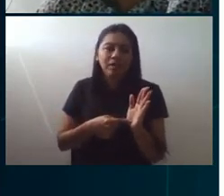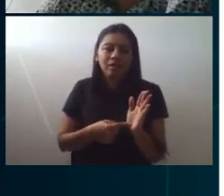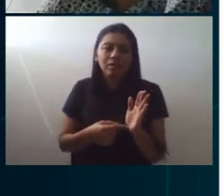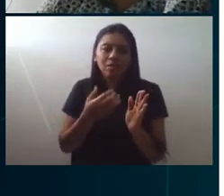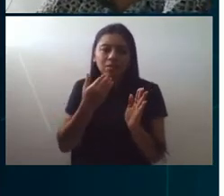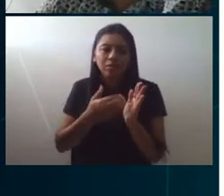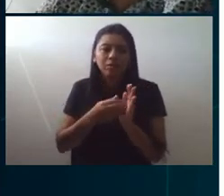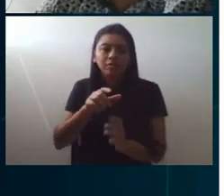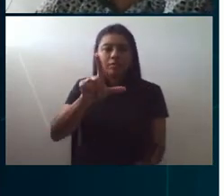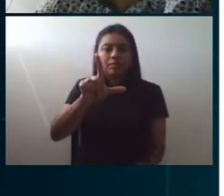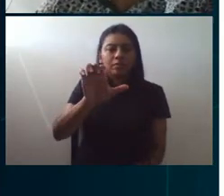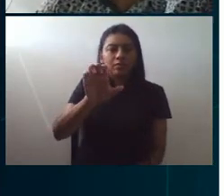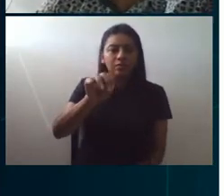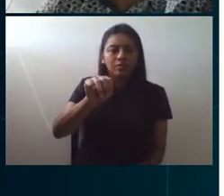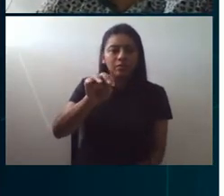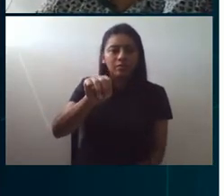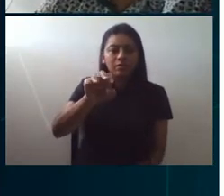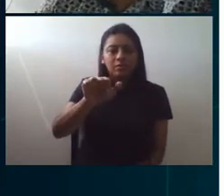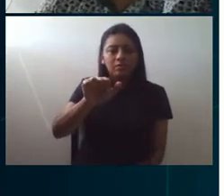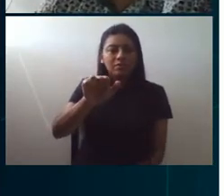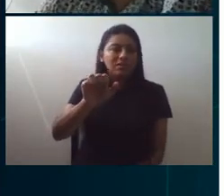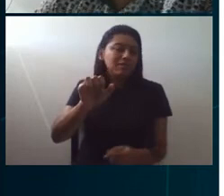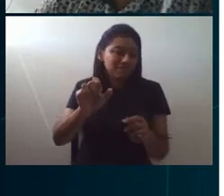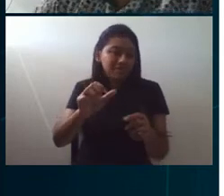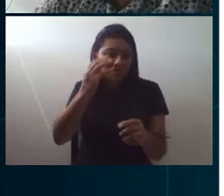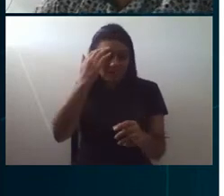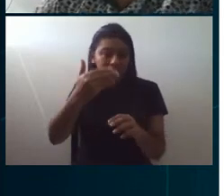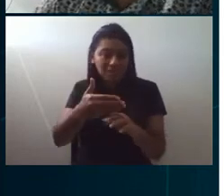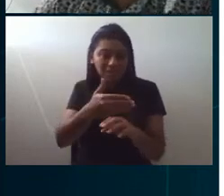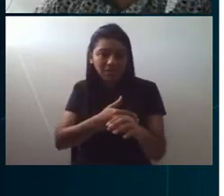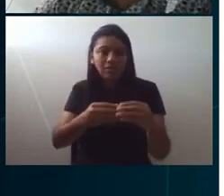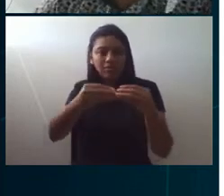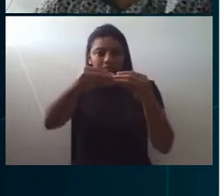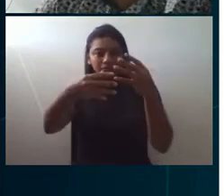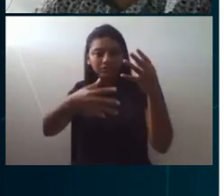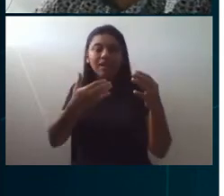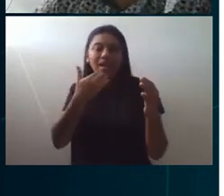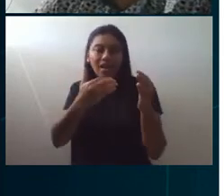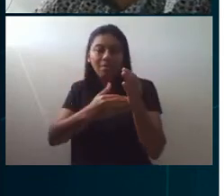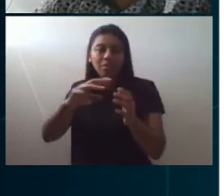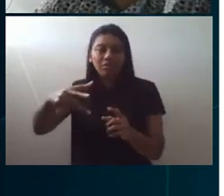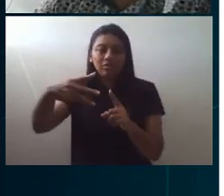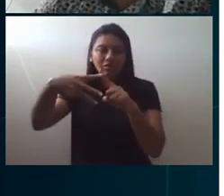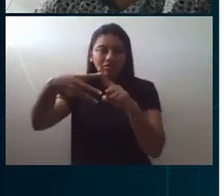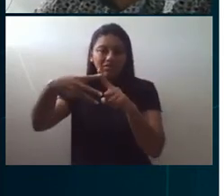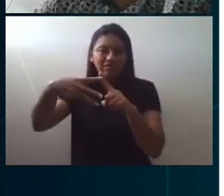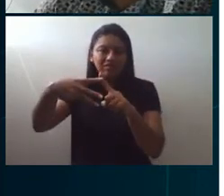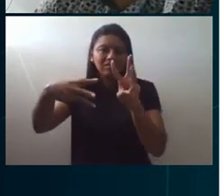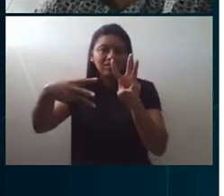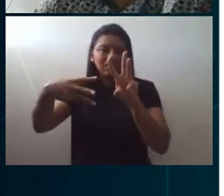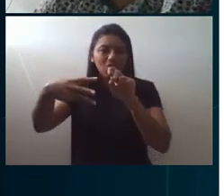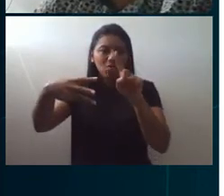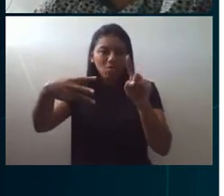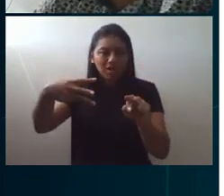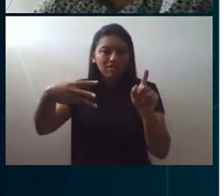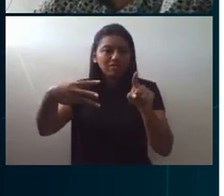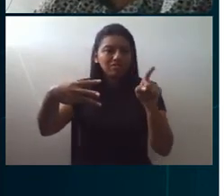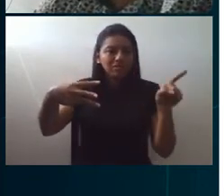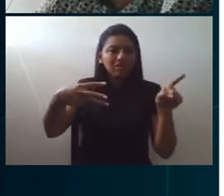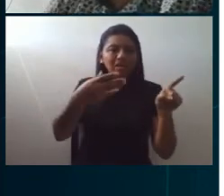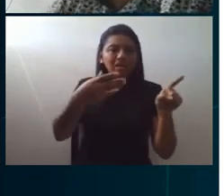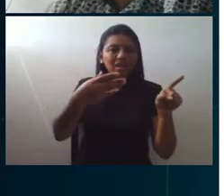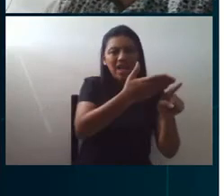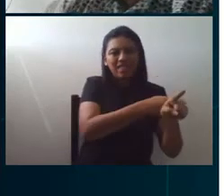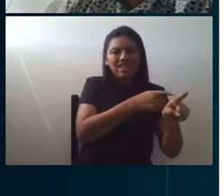was, better, entonces pone a good, meeting, entonces también vuelve a meeting. Y aquí vemos un ejemplo puntual en inglés también, building has a floor, entonces aquí tenemos build has floor,